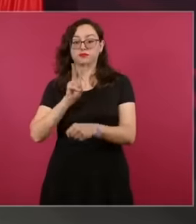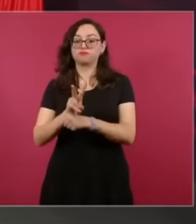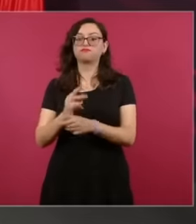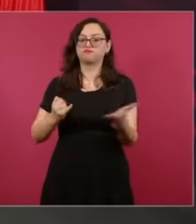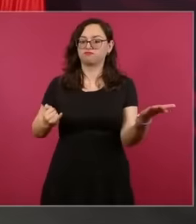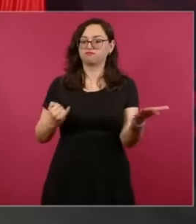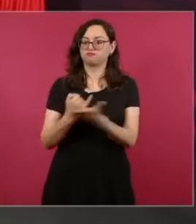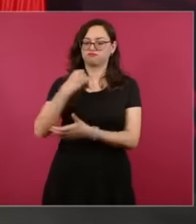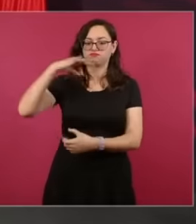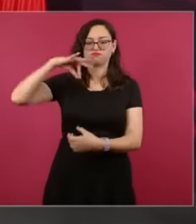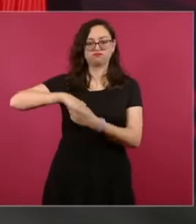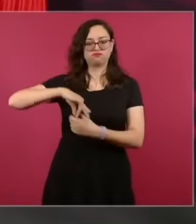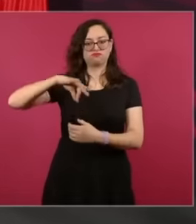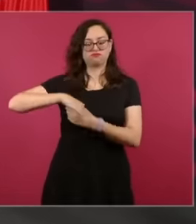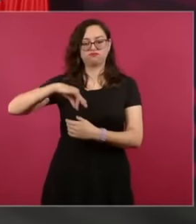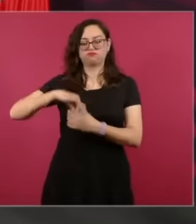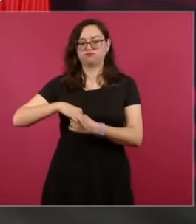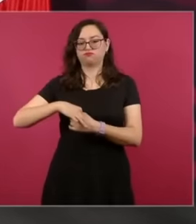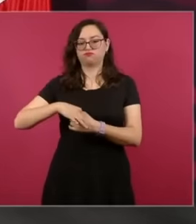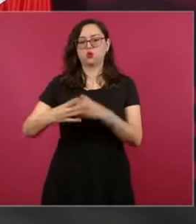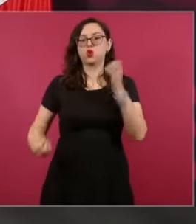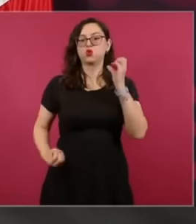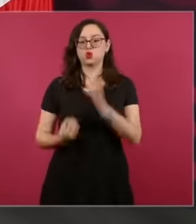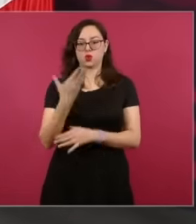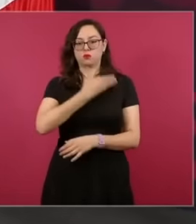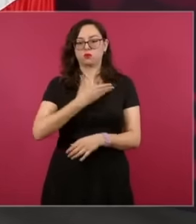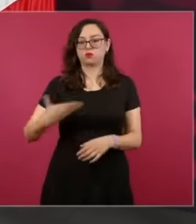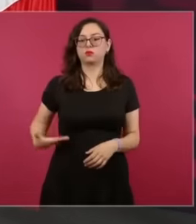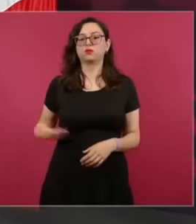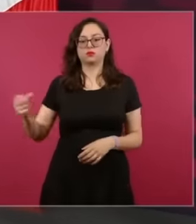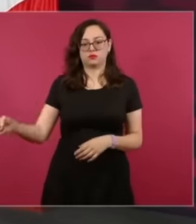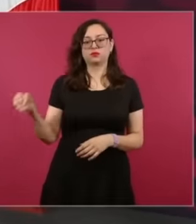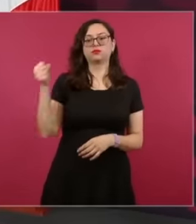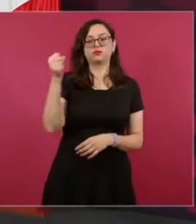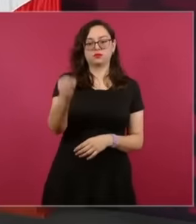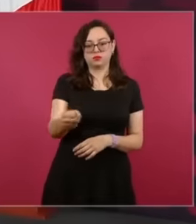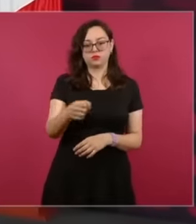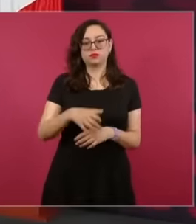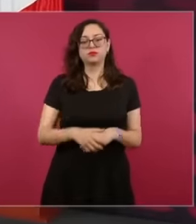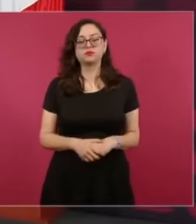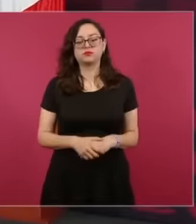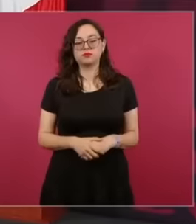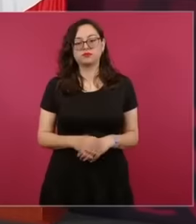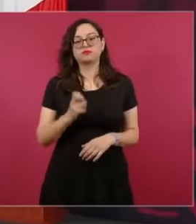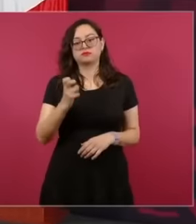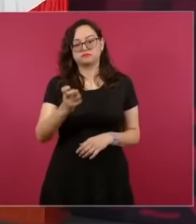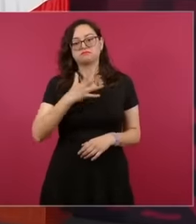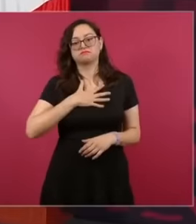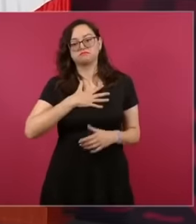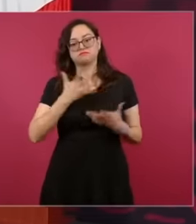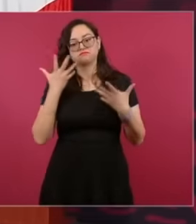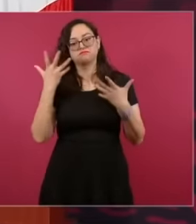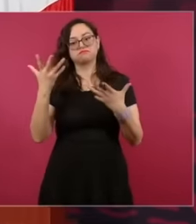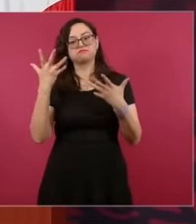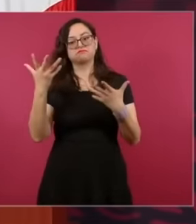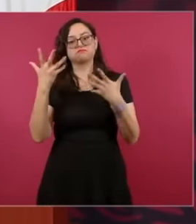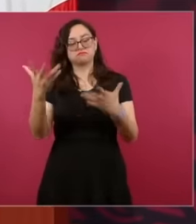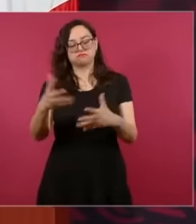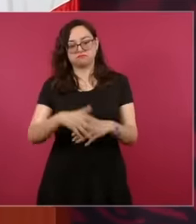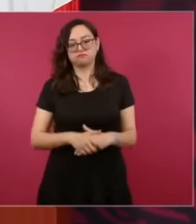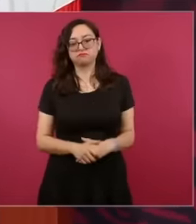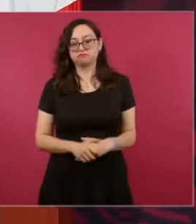Venezuela el que elija a su autoridad. Eso es lo que yo deseo. Nada